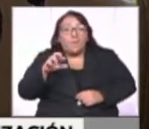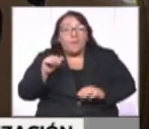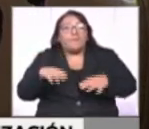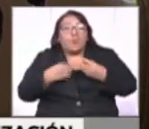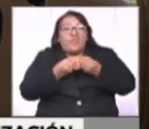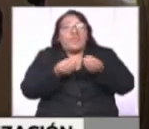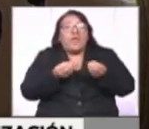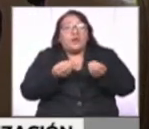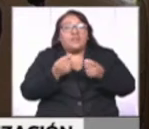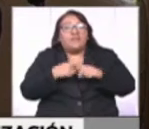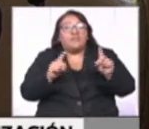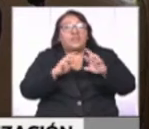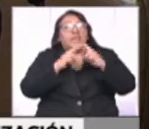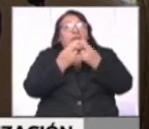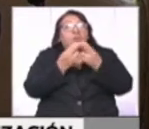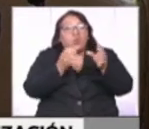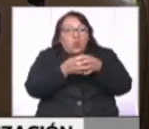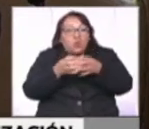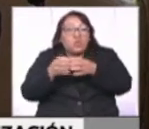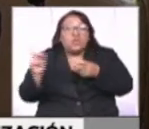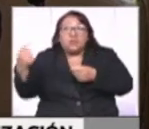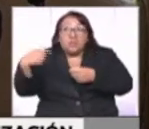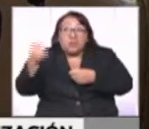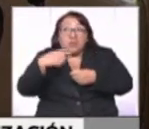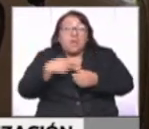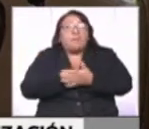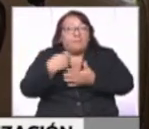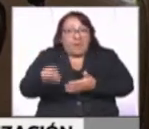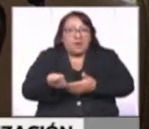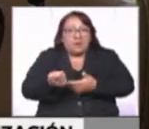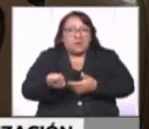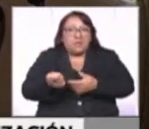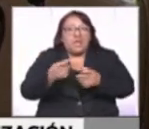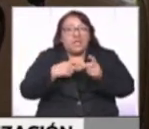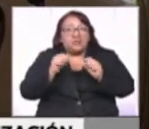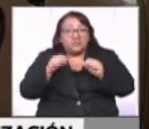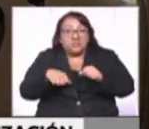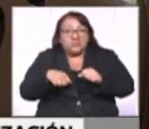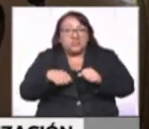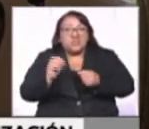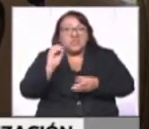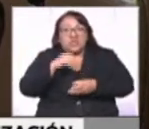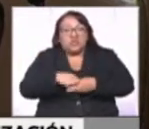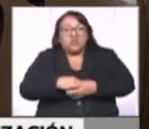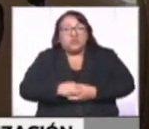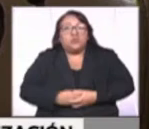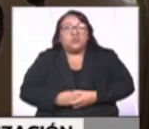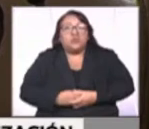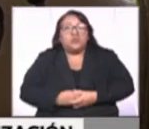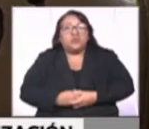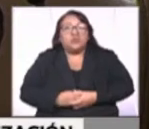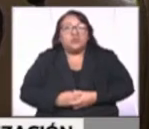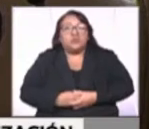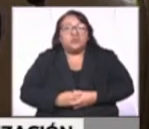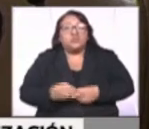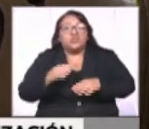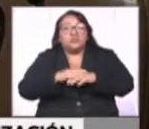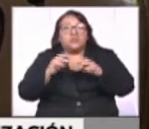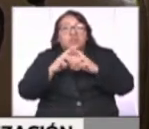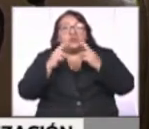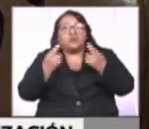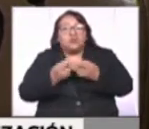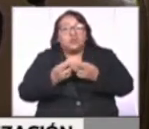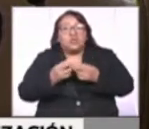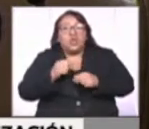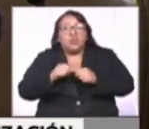sesiones a las que el vocal o comisionado deban asistir. Por ello, se incluye en la determinación de sesiones